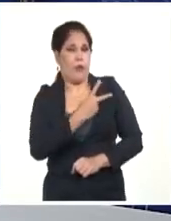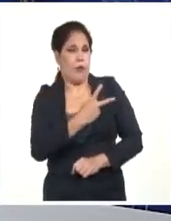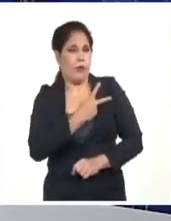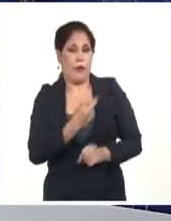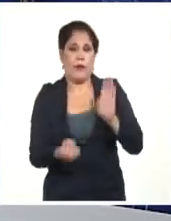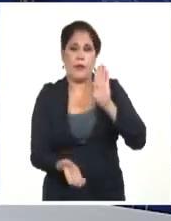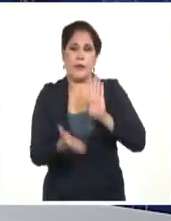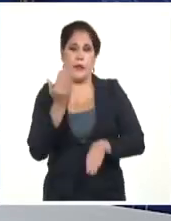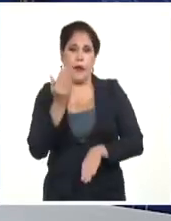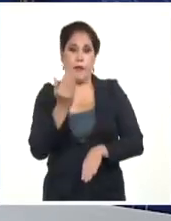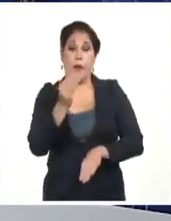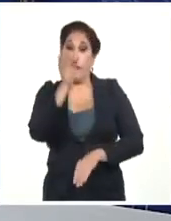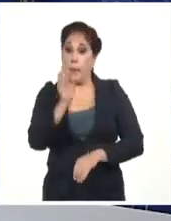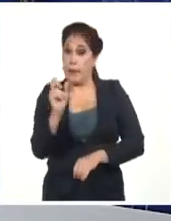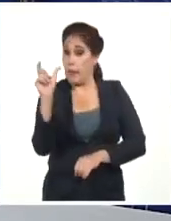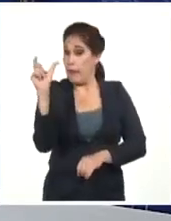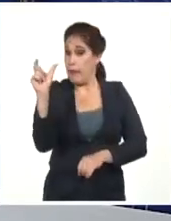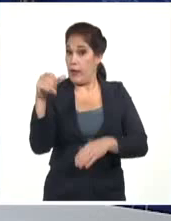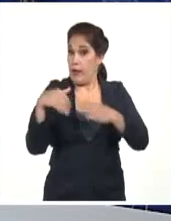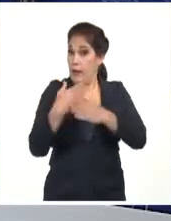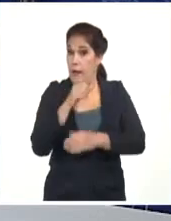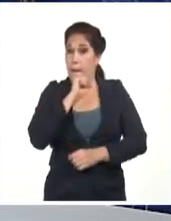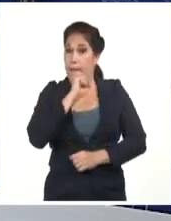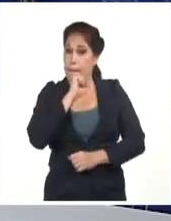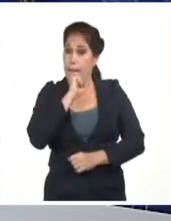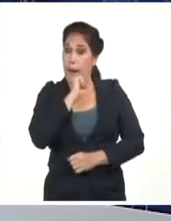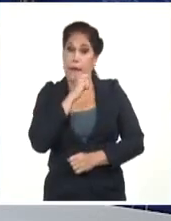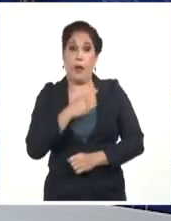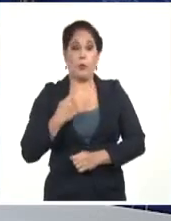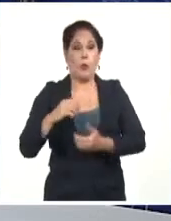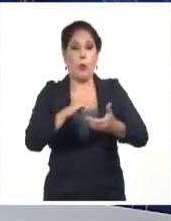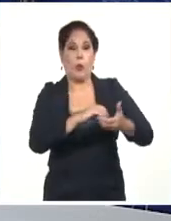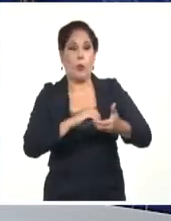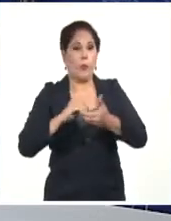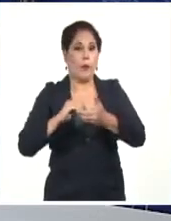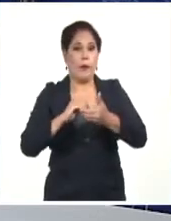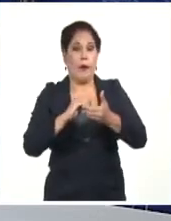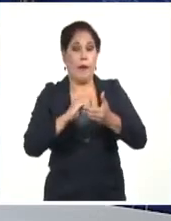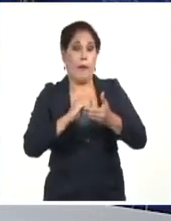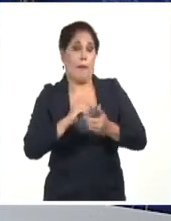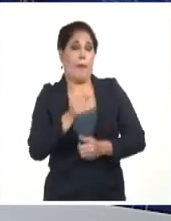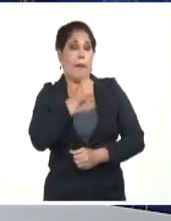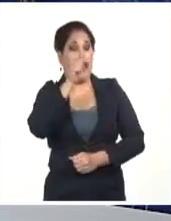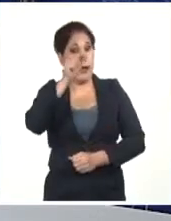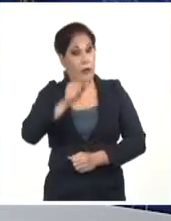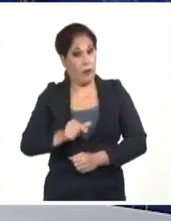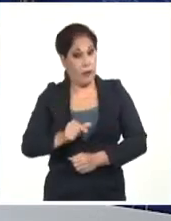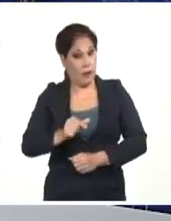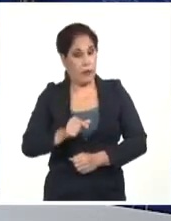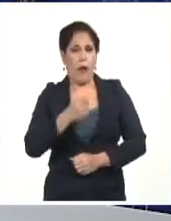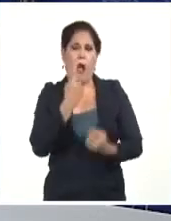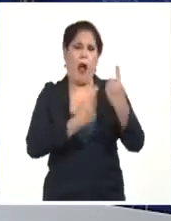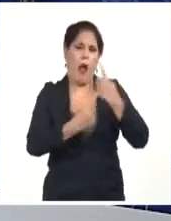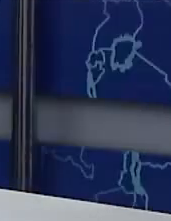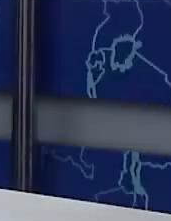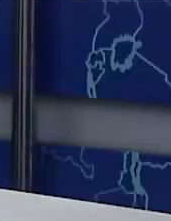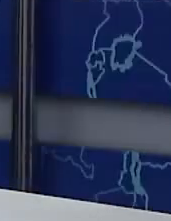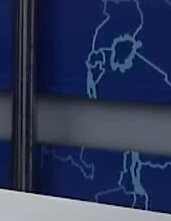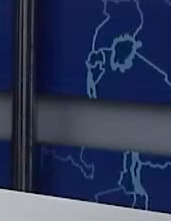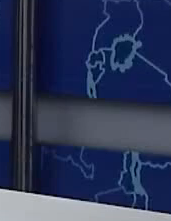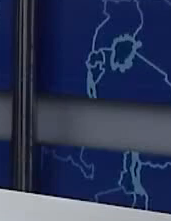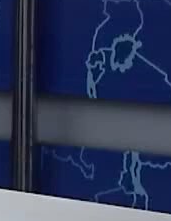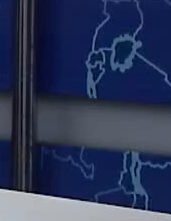salvan. En la misma fecha del Día de las Madres, nuestro compañero Lázaro Manuel Alonso conversó con algunas que al pie